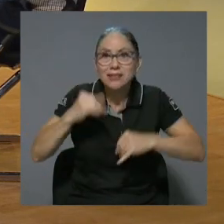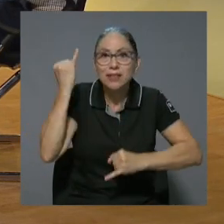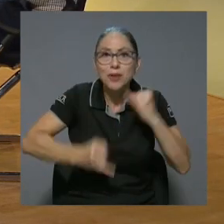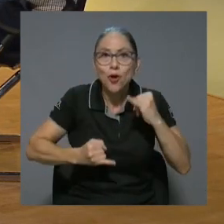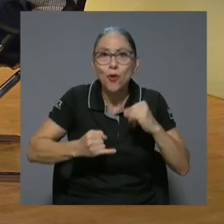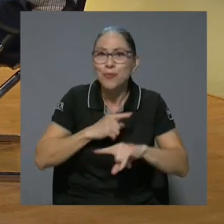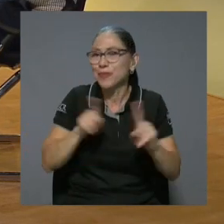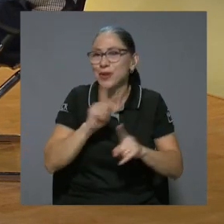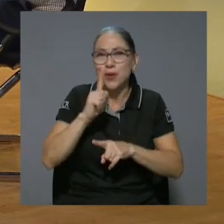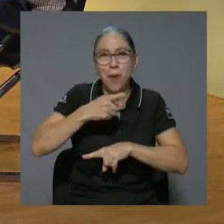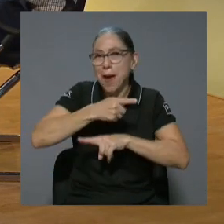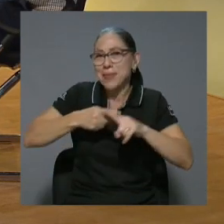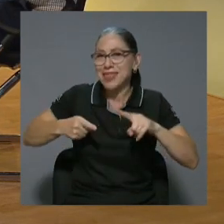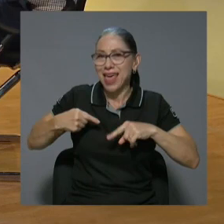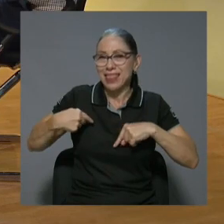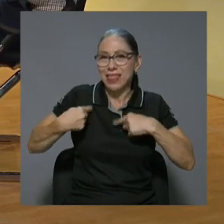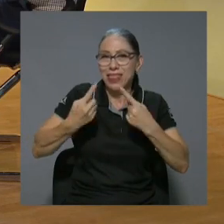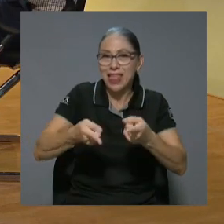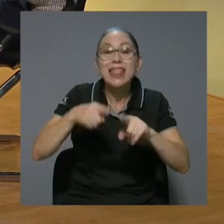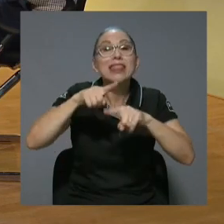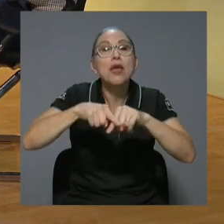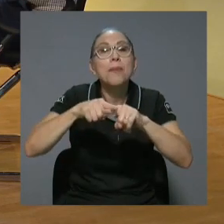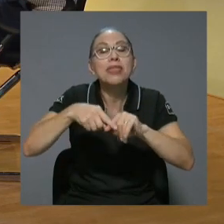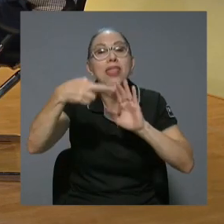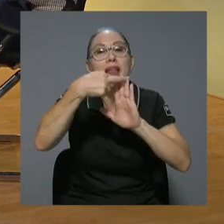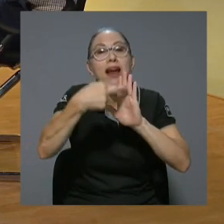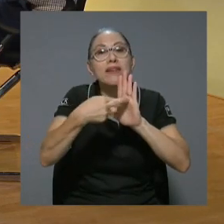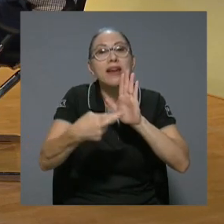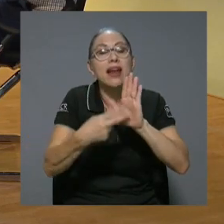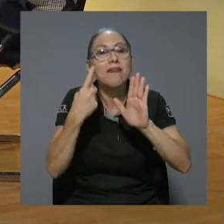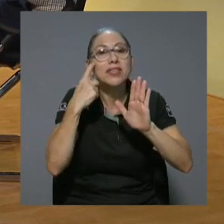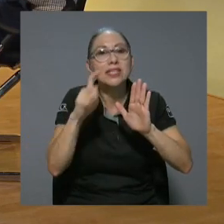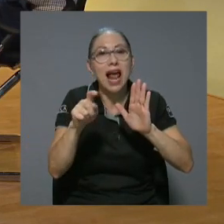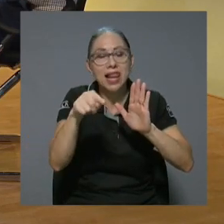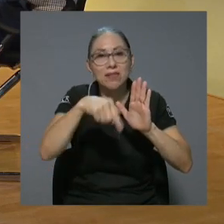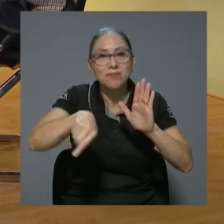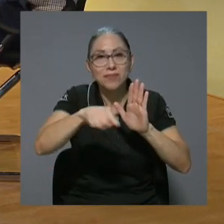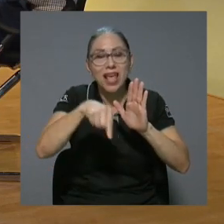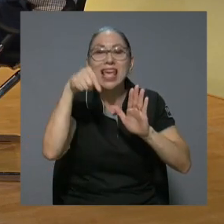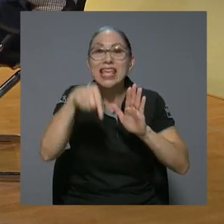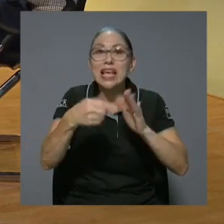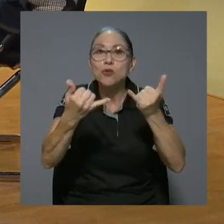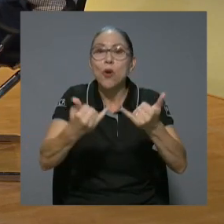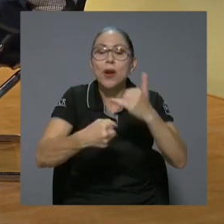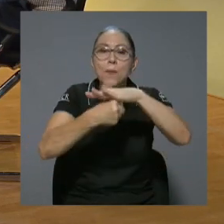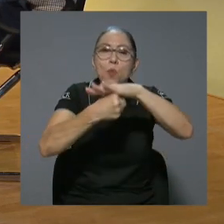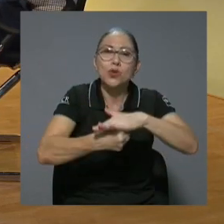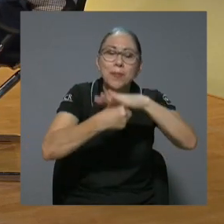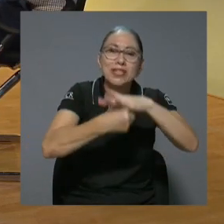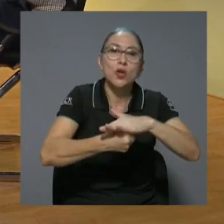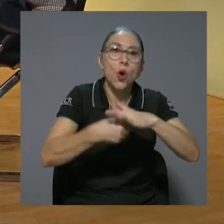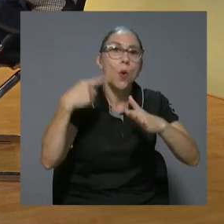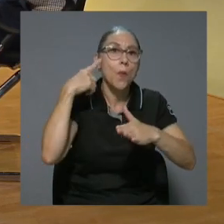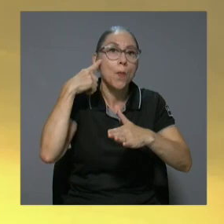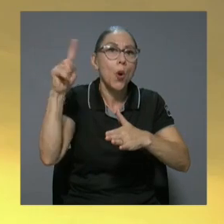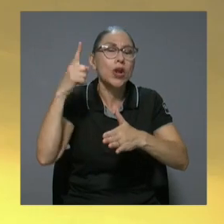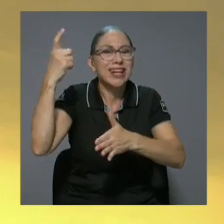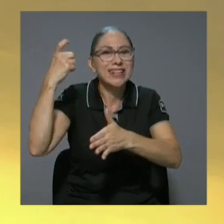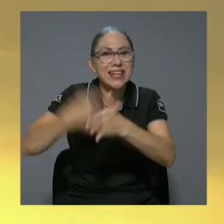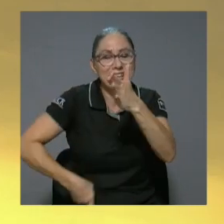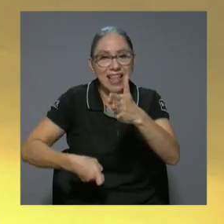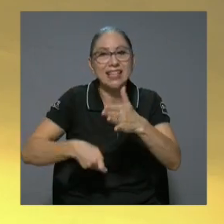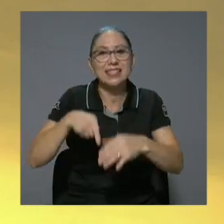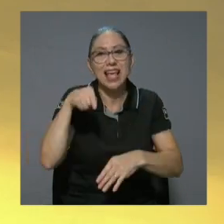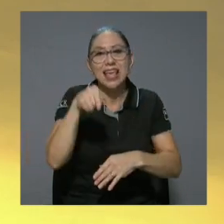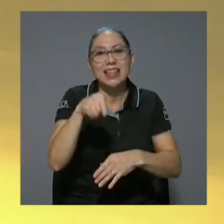camino, depende crucialmente de la regla fiscal. Y la regla fiscal va a estar sometida a mucha presión por la rigidez que tiene